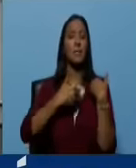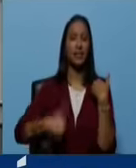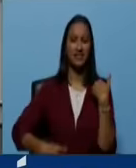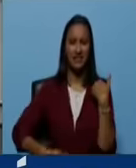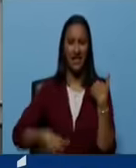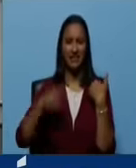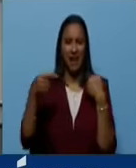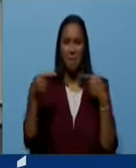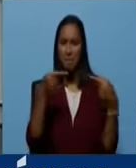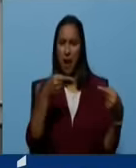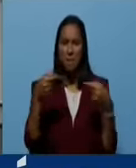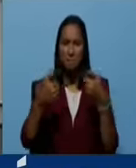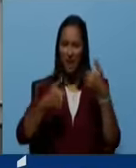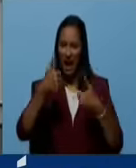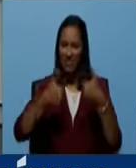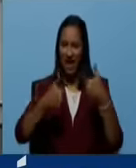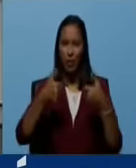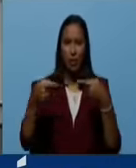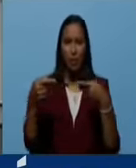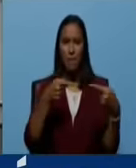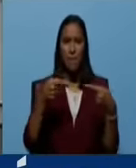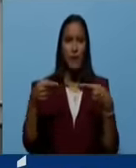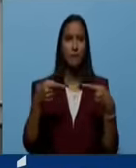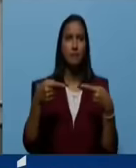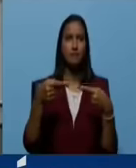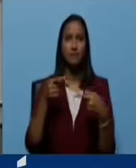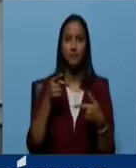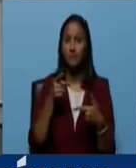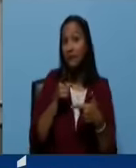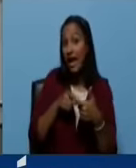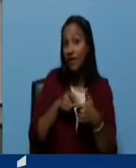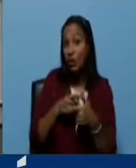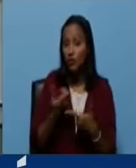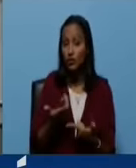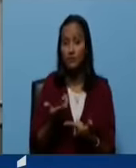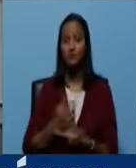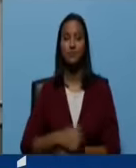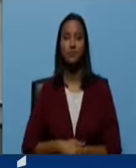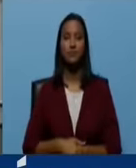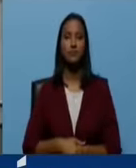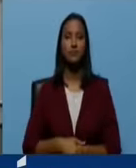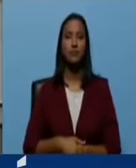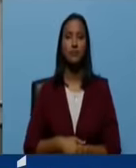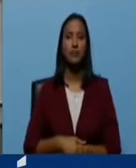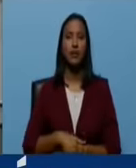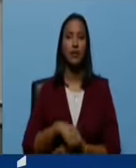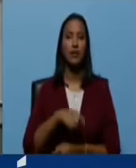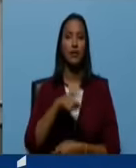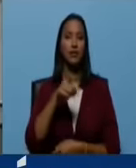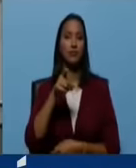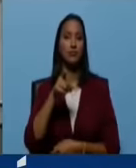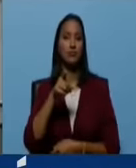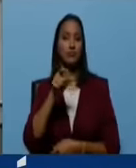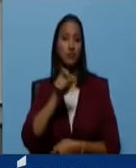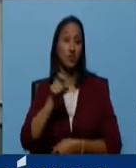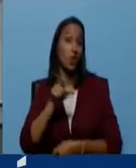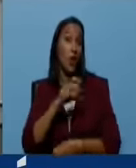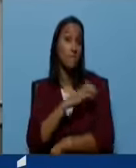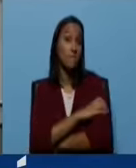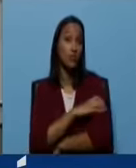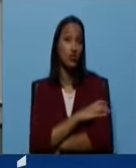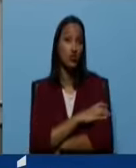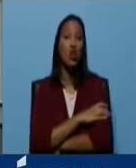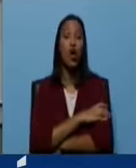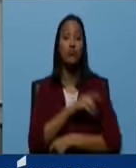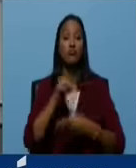derecha recurre a instancias judiciales para dirimir controversias electorales. Pues lo hizo